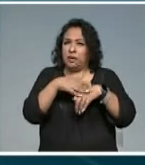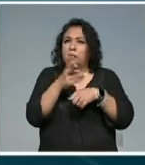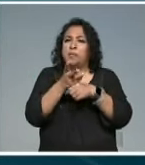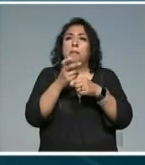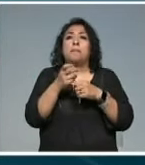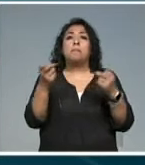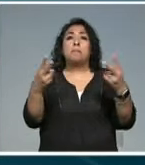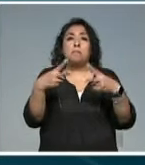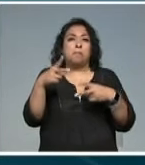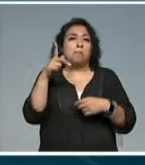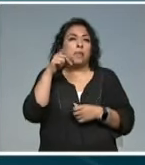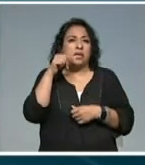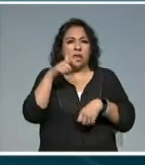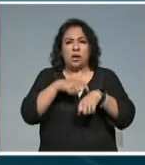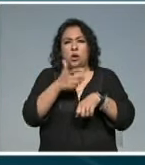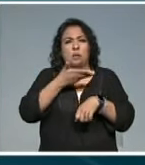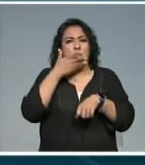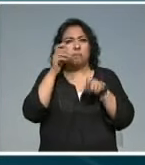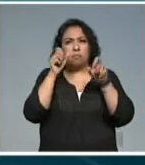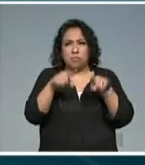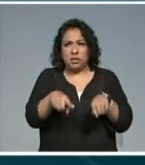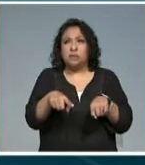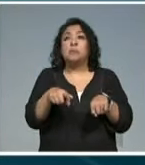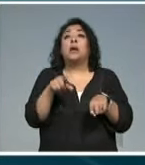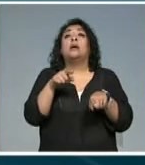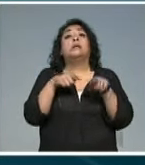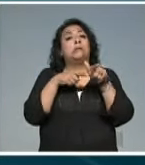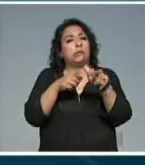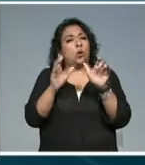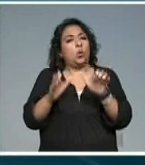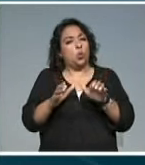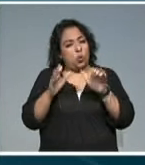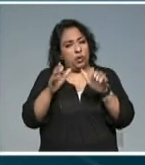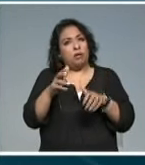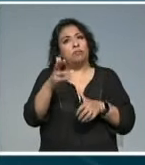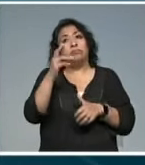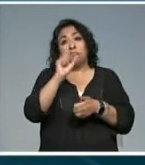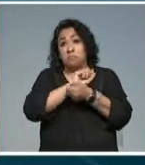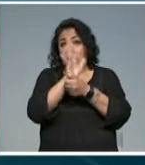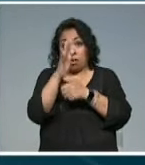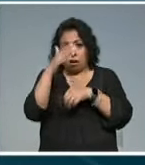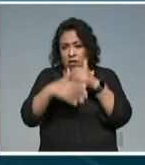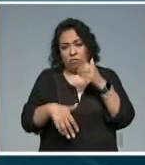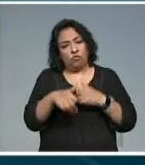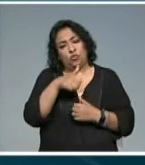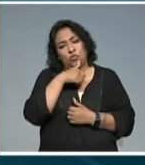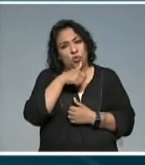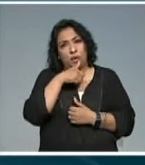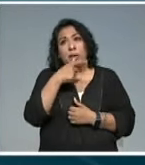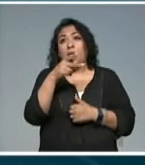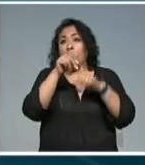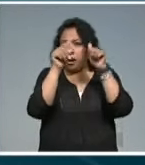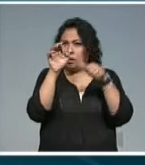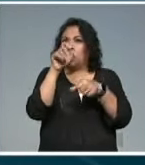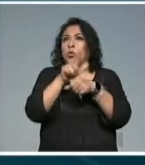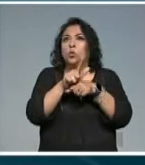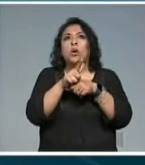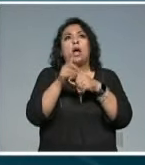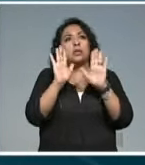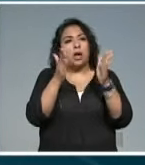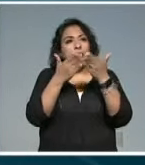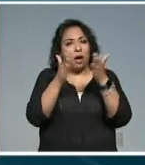que nos acompañen mañana en el horario de costumbre y a que se sigan cuidando. Ya lo decíamos, la pandemia no ha acabado, pero el arte y la cultura se están